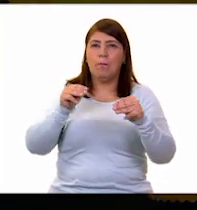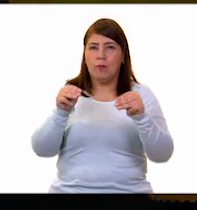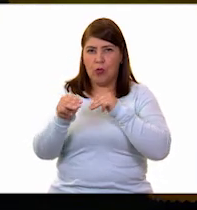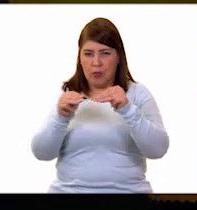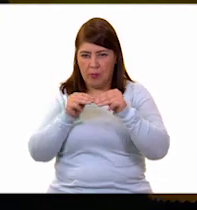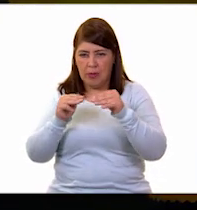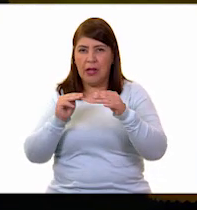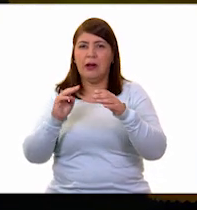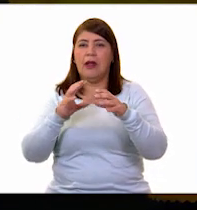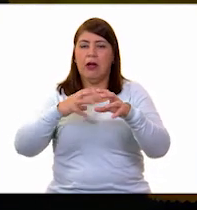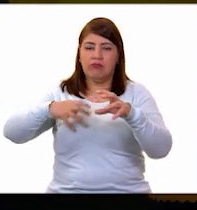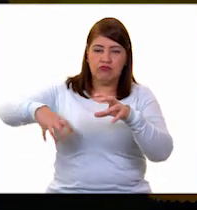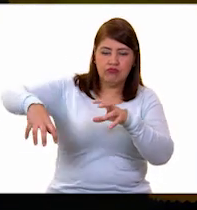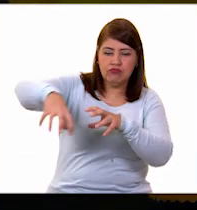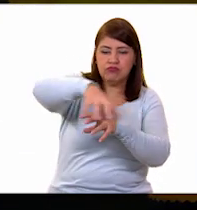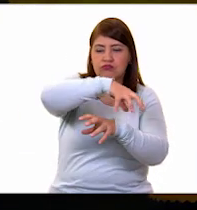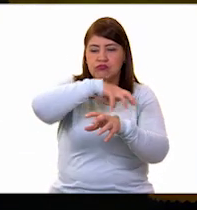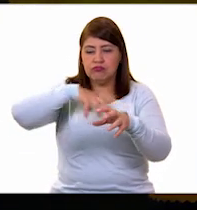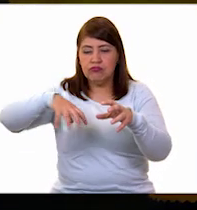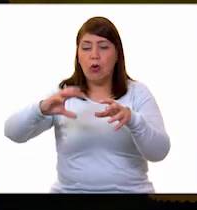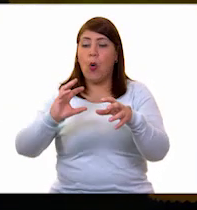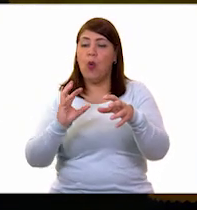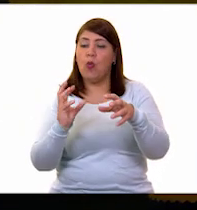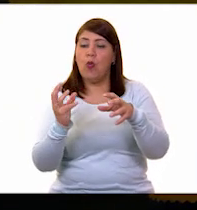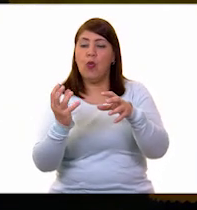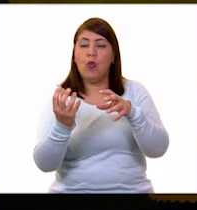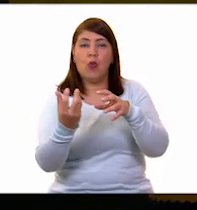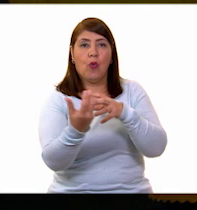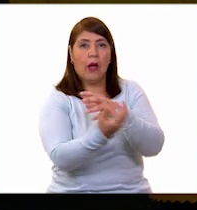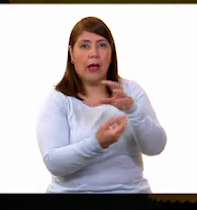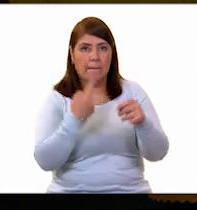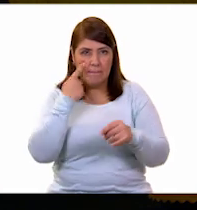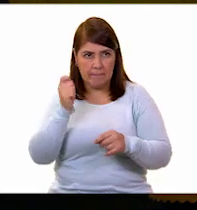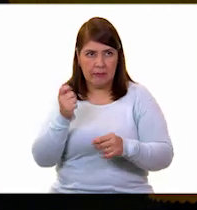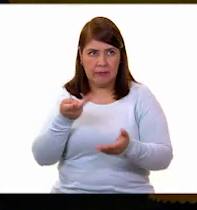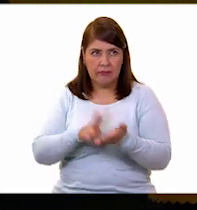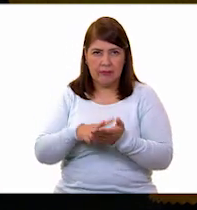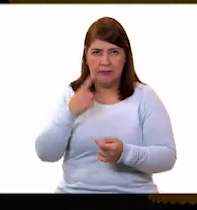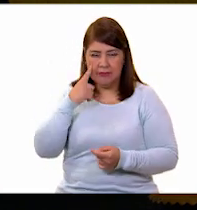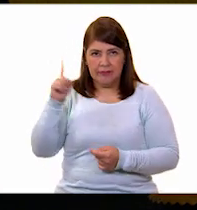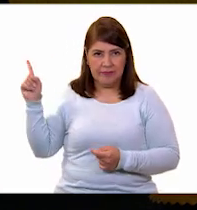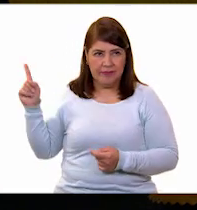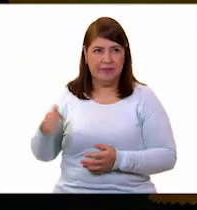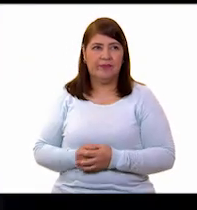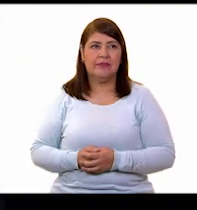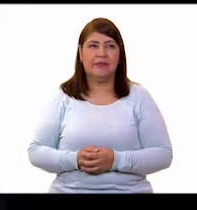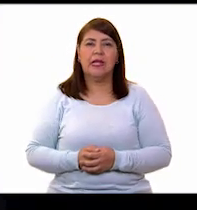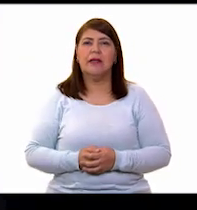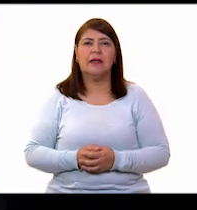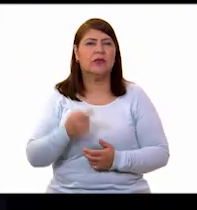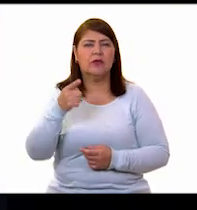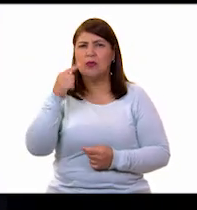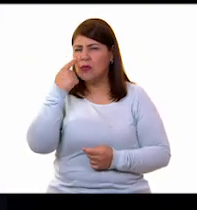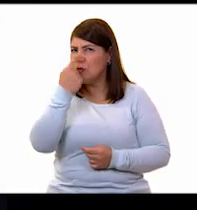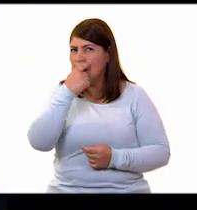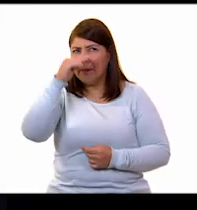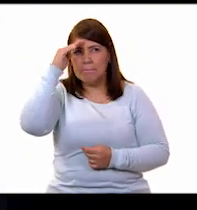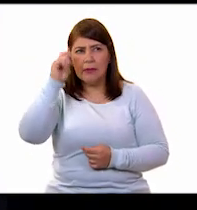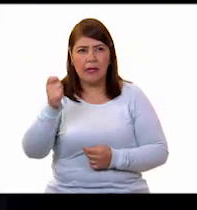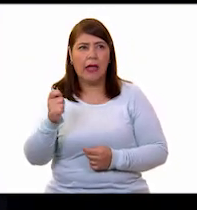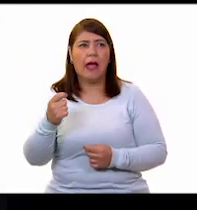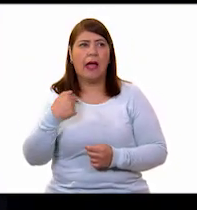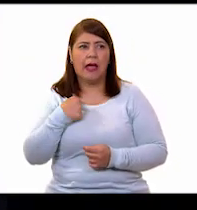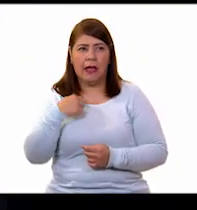traslación hacia la Tierra. Niñas y niños, ¿qué pasará? ¿Qué opinas, María? Pues